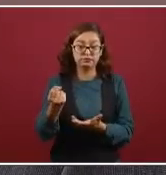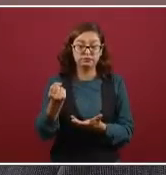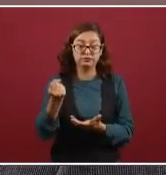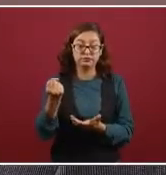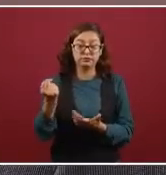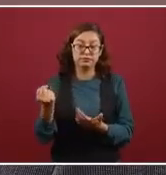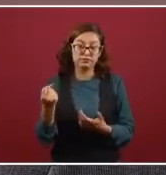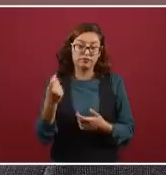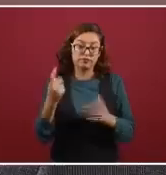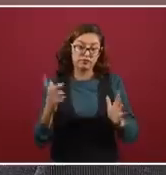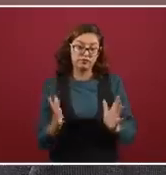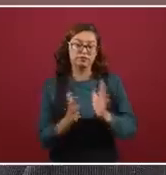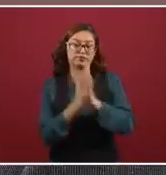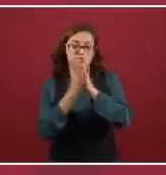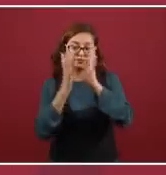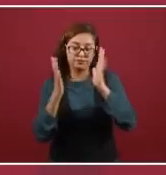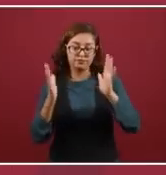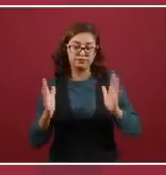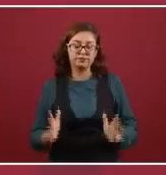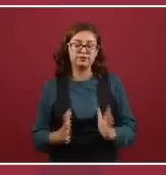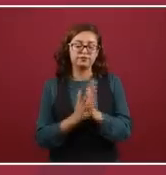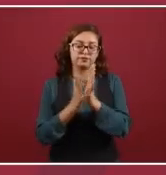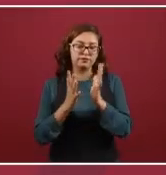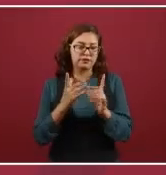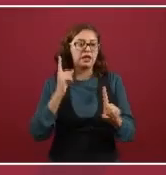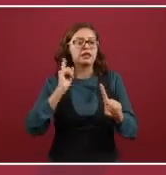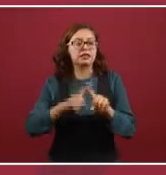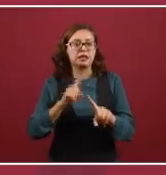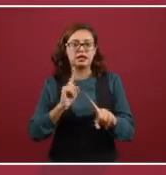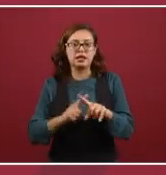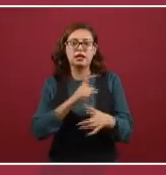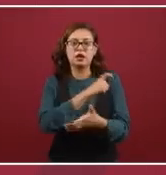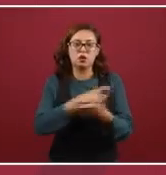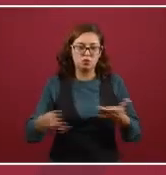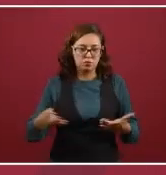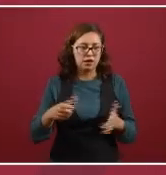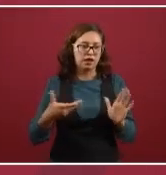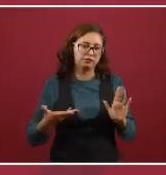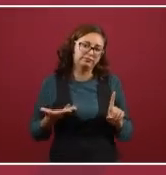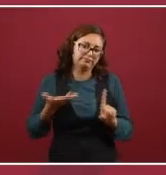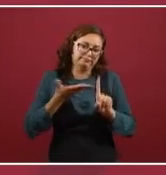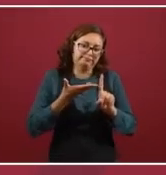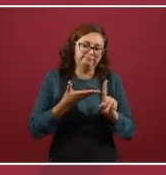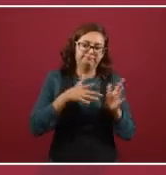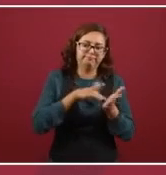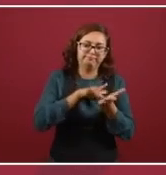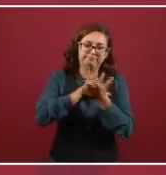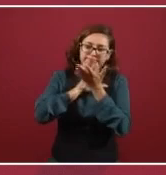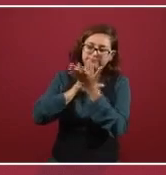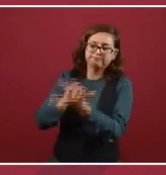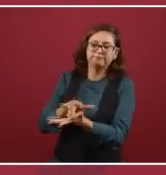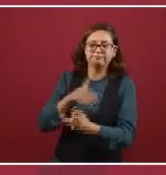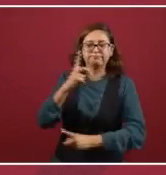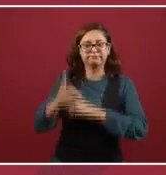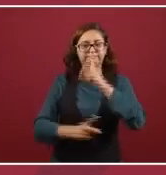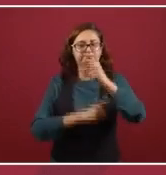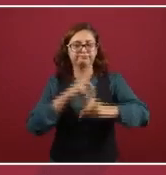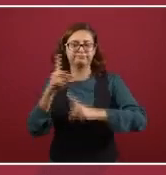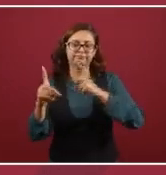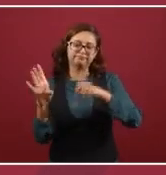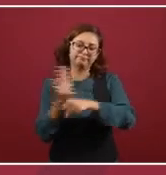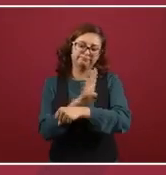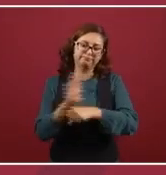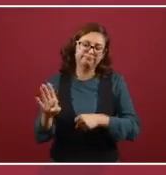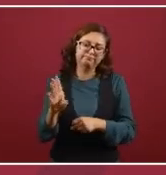la participación de quien la adquiera, y para beneficio del deporte, para